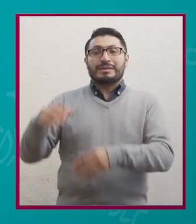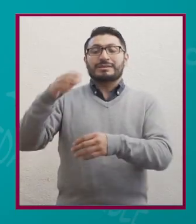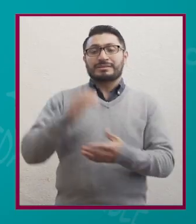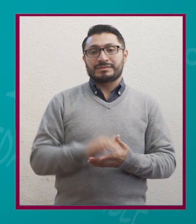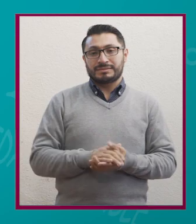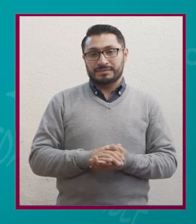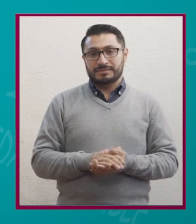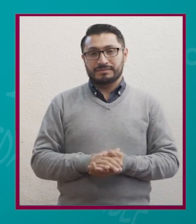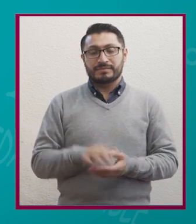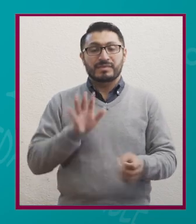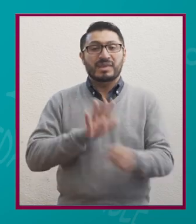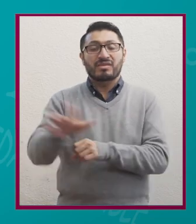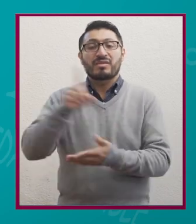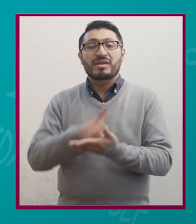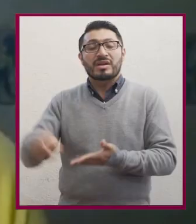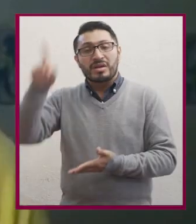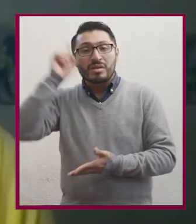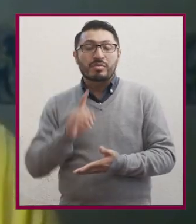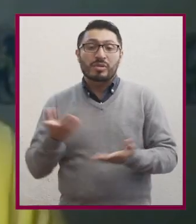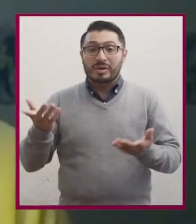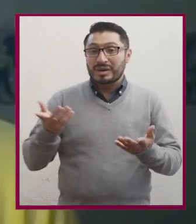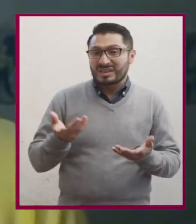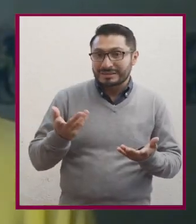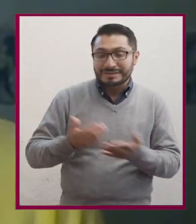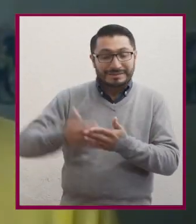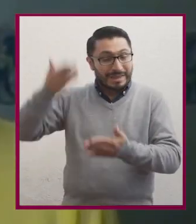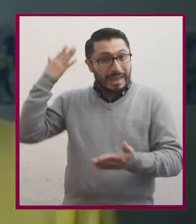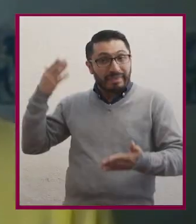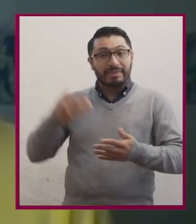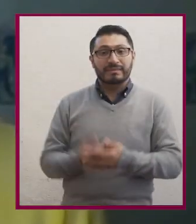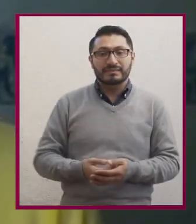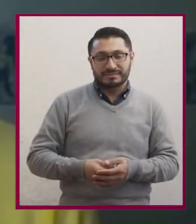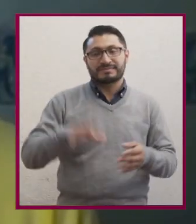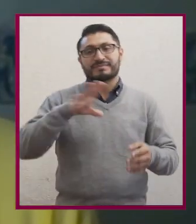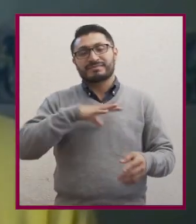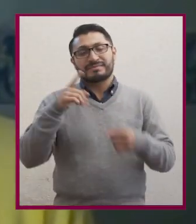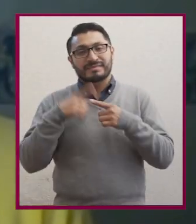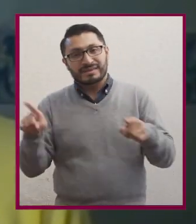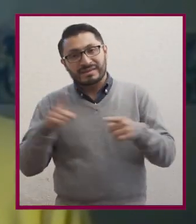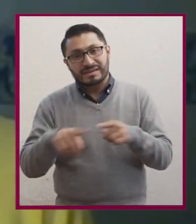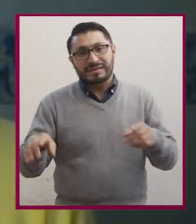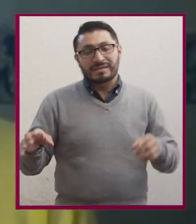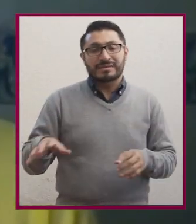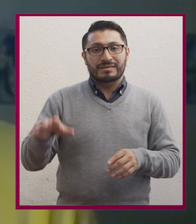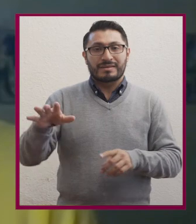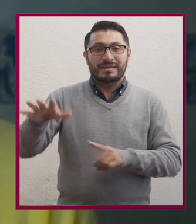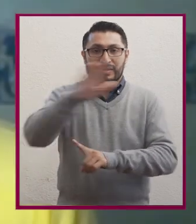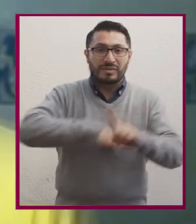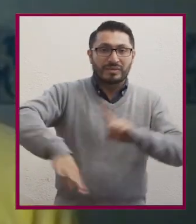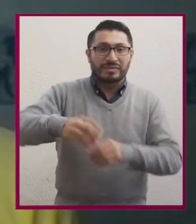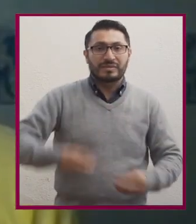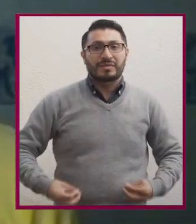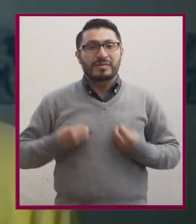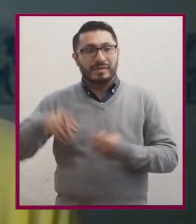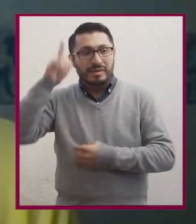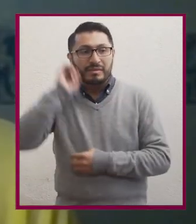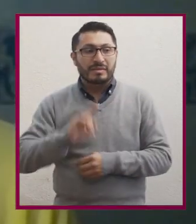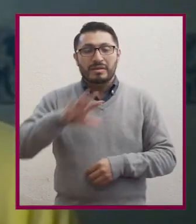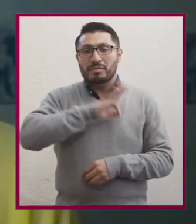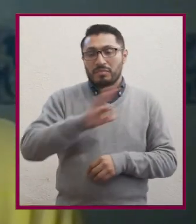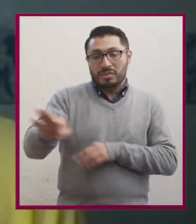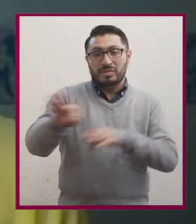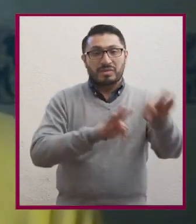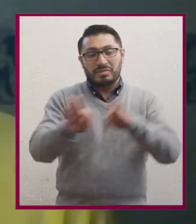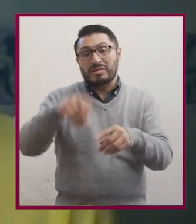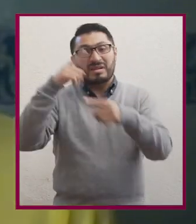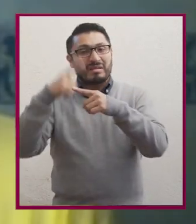derechos tienen las mujeres en la Edad Media? Ciertamente ya hay una situación diferente en la condición de vida de las mujeres. Ya pueden ser artesanas,